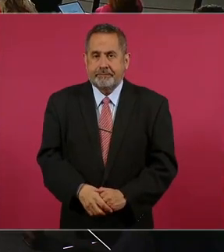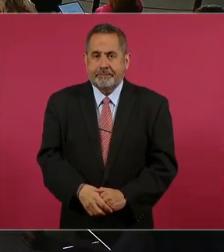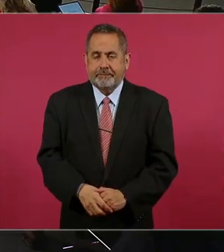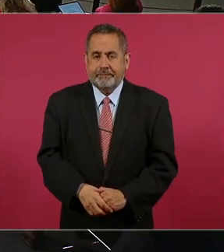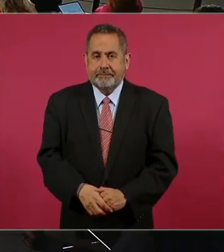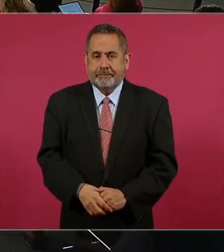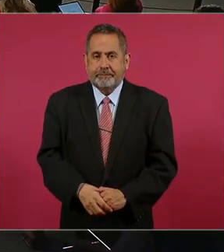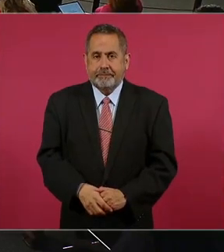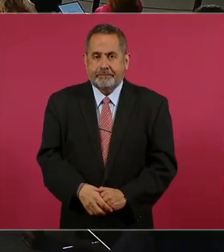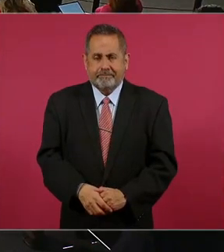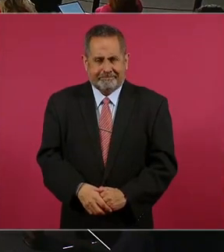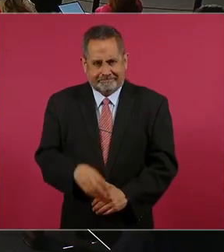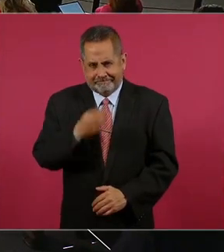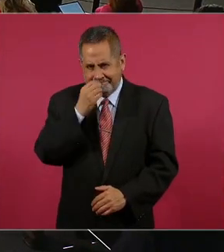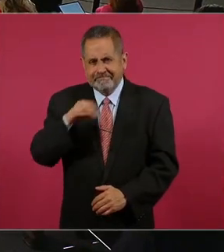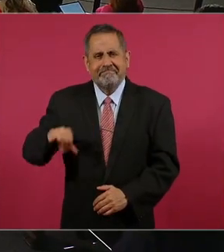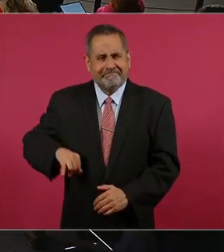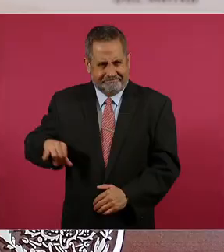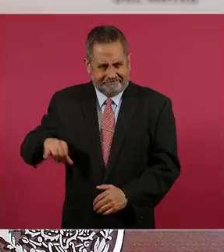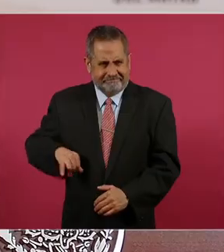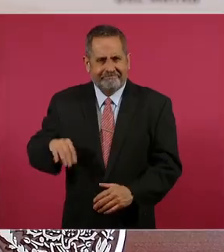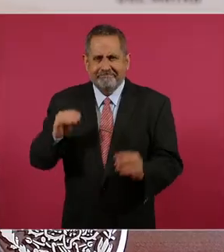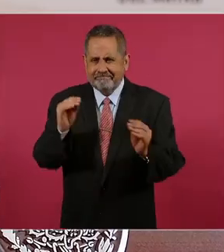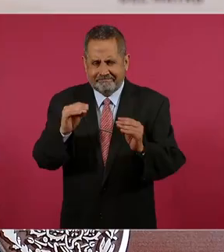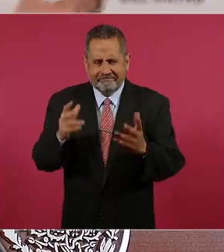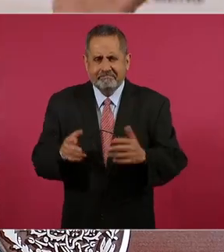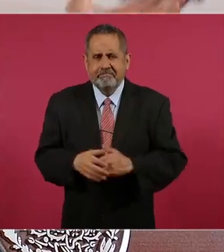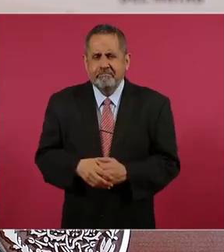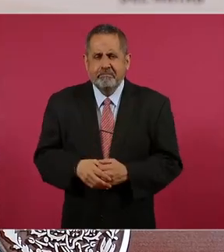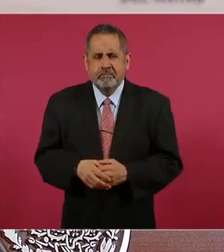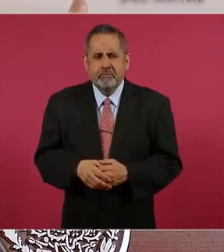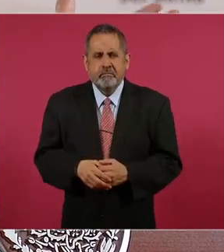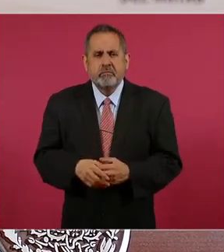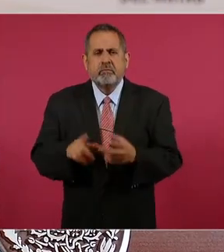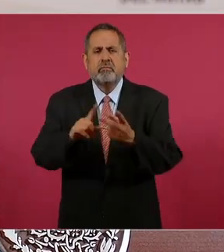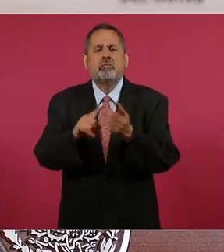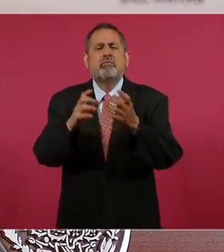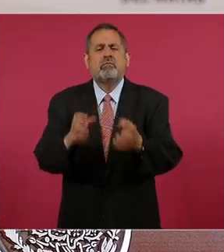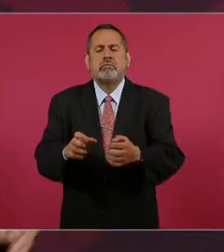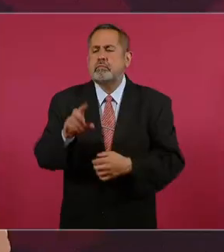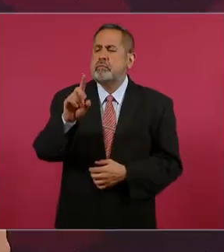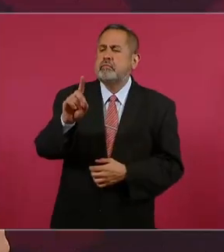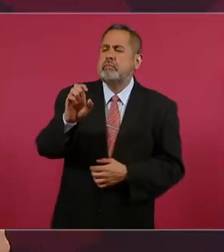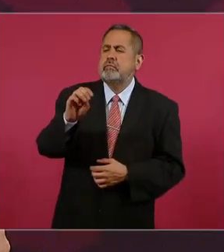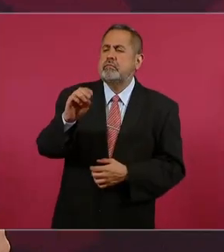Está interesante, ¿dónde están los demócratas?